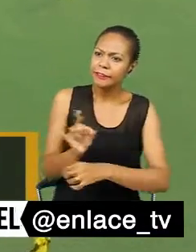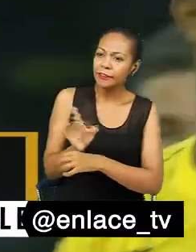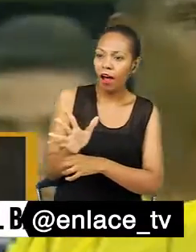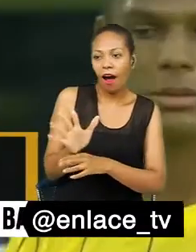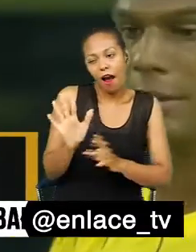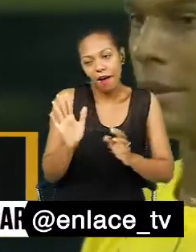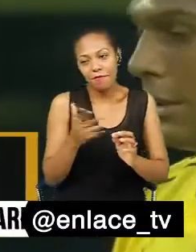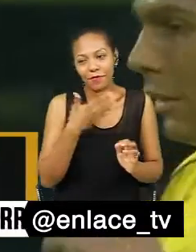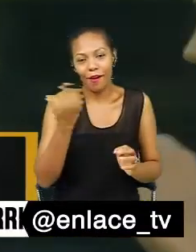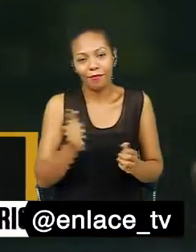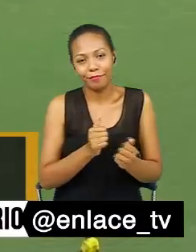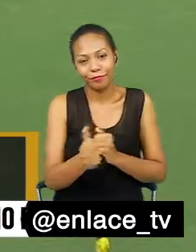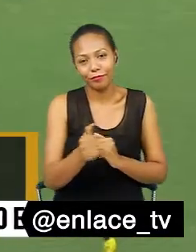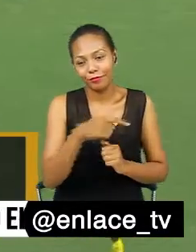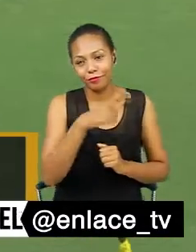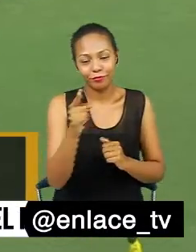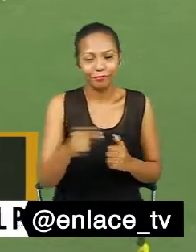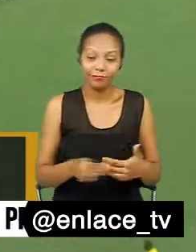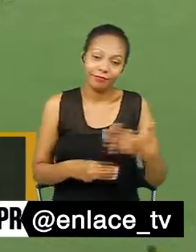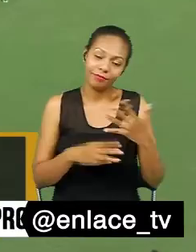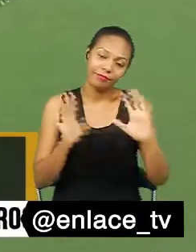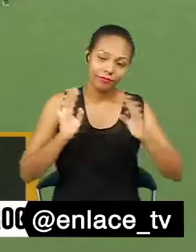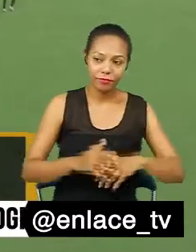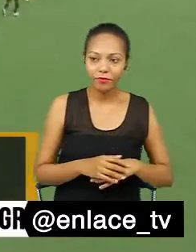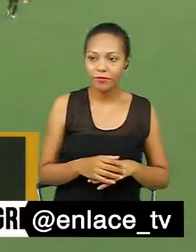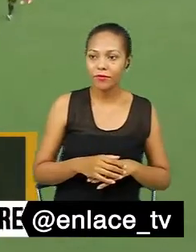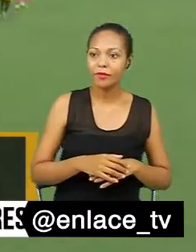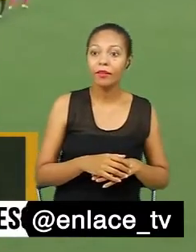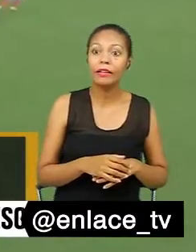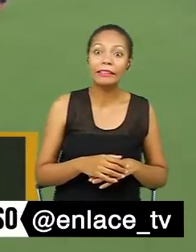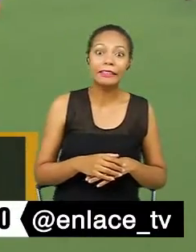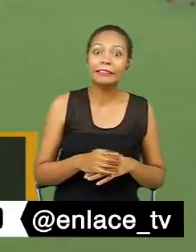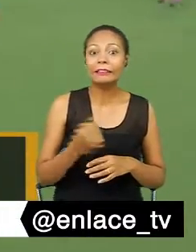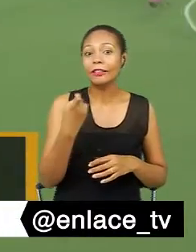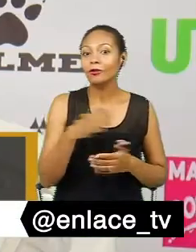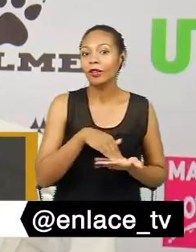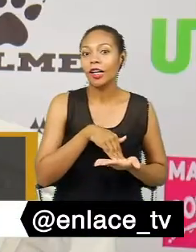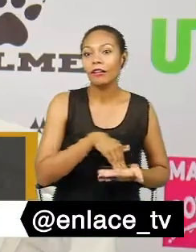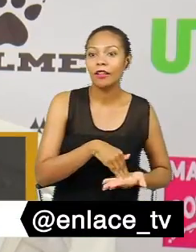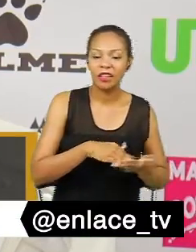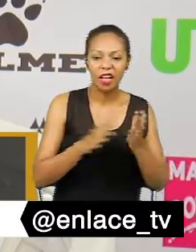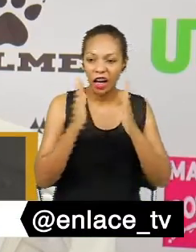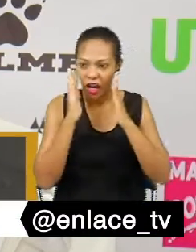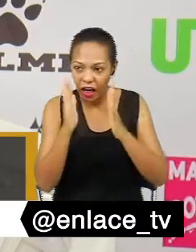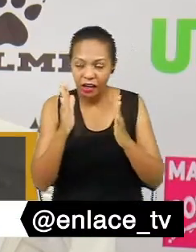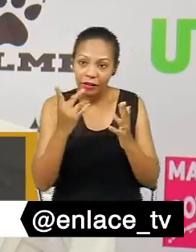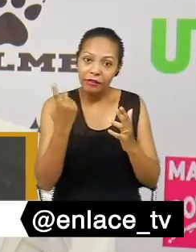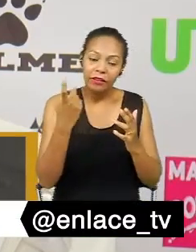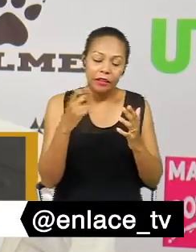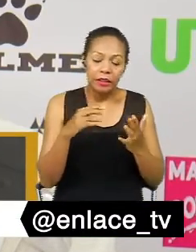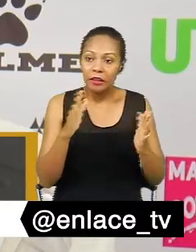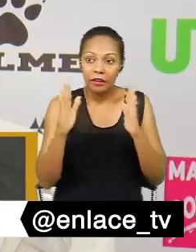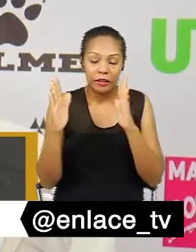de la clasificación a los playoffs. Y no estuvimos finos, no estuvimos fuertes, desconcentrados, y Alianza